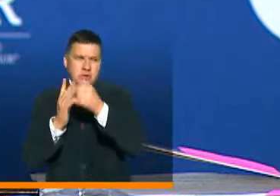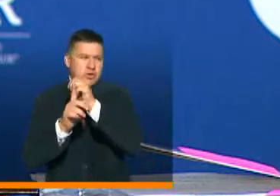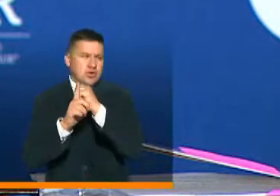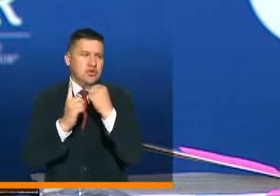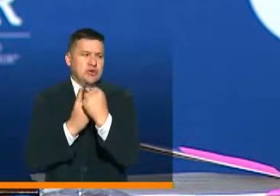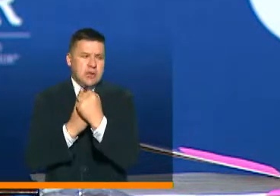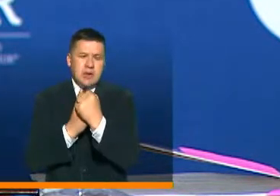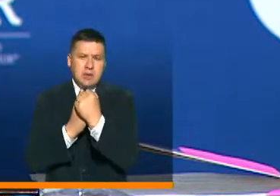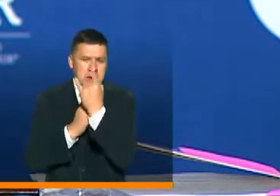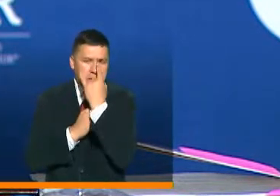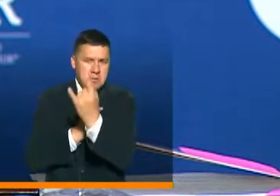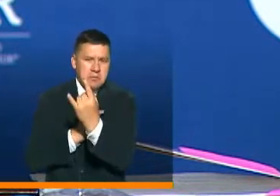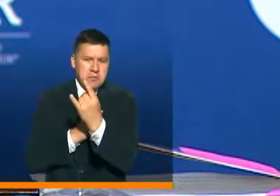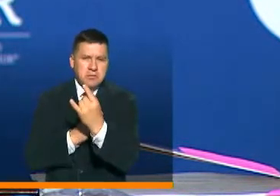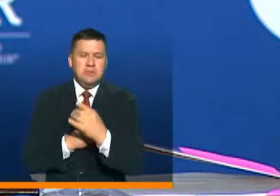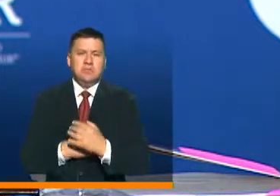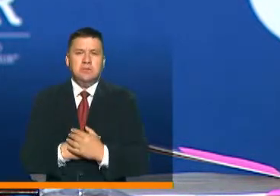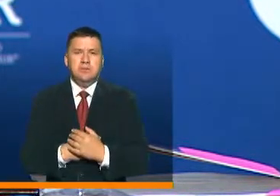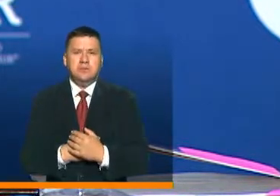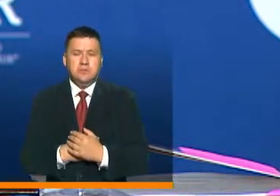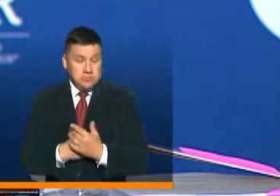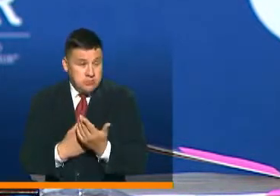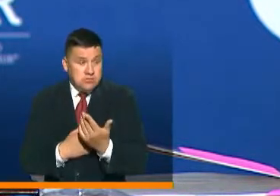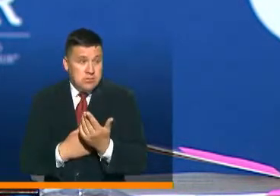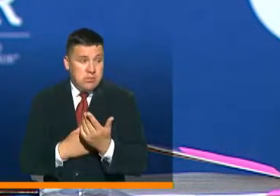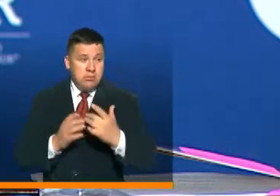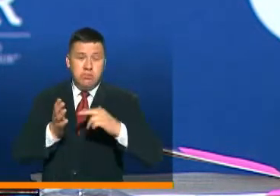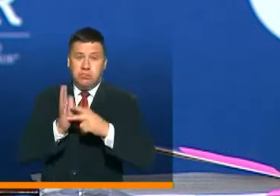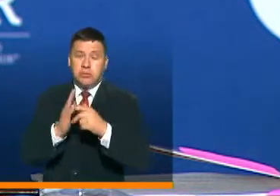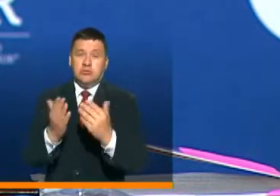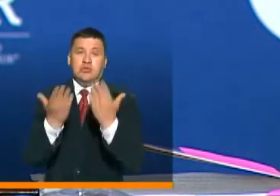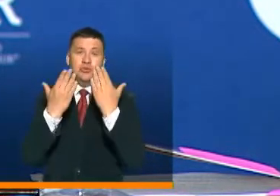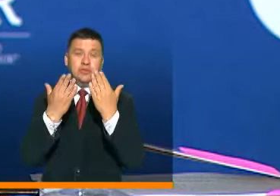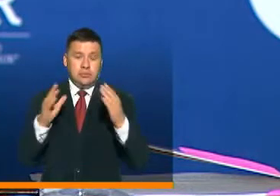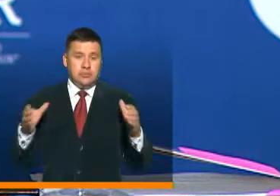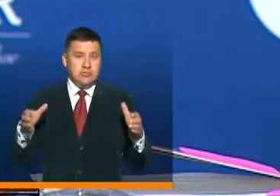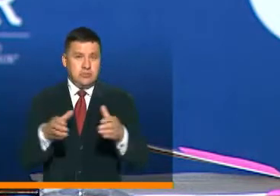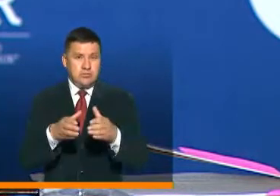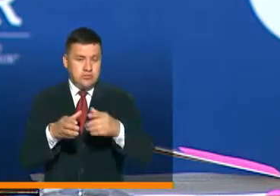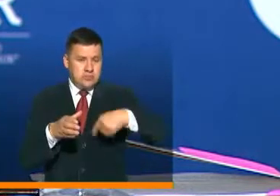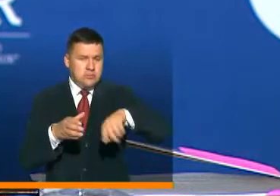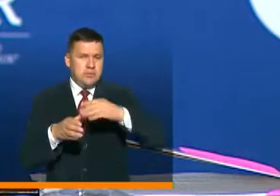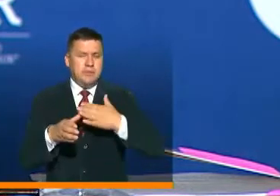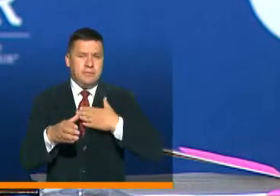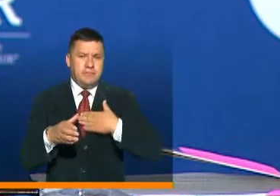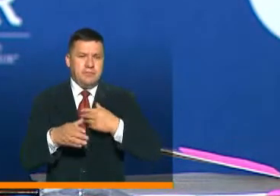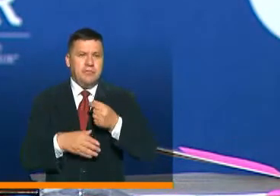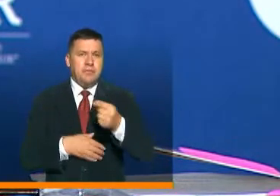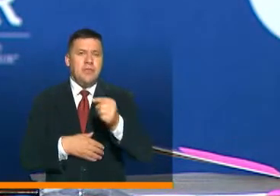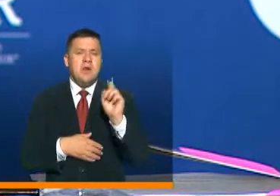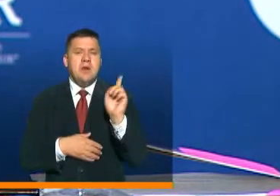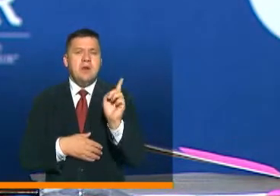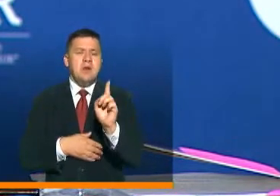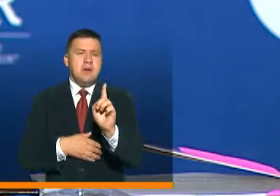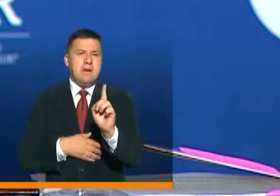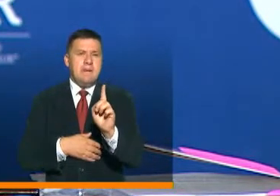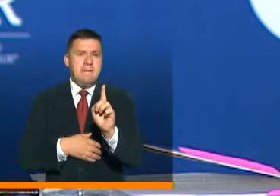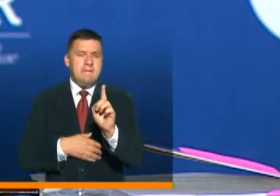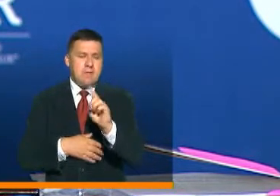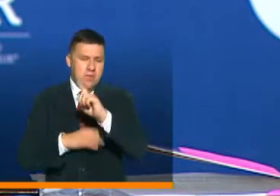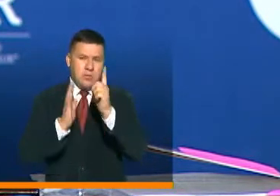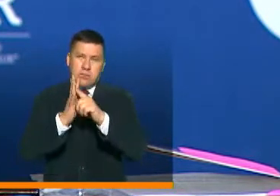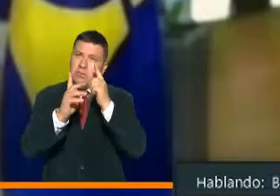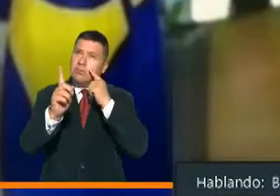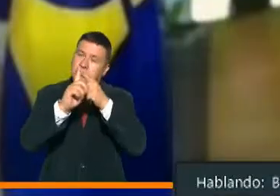social ambiciosa, y que esto permita que nuestros próximos años estén llenos